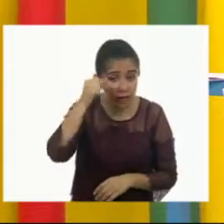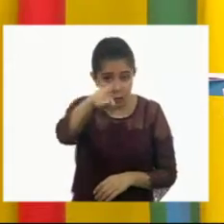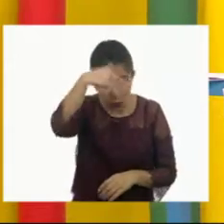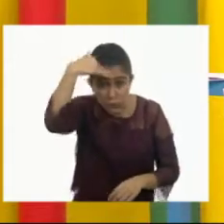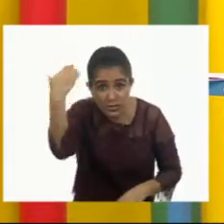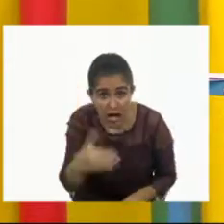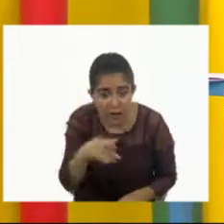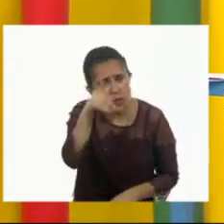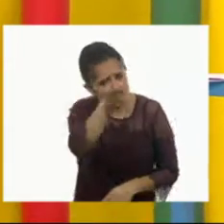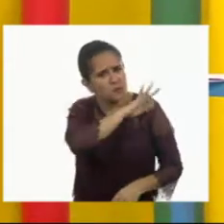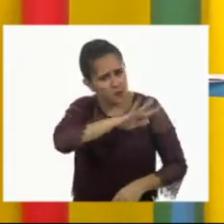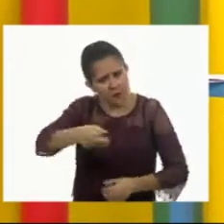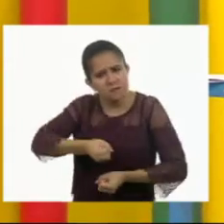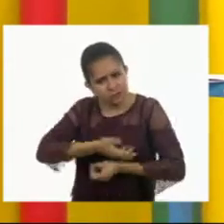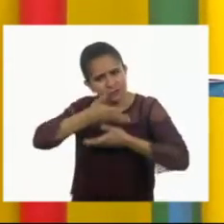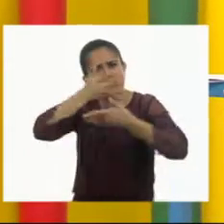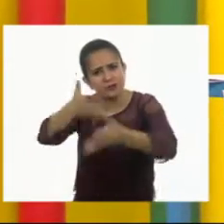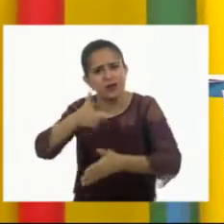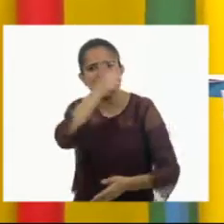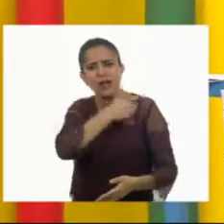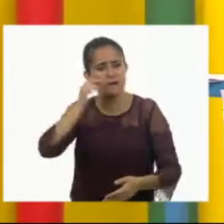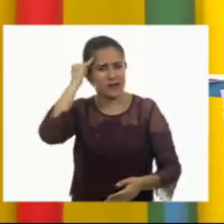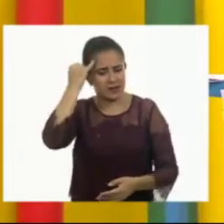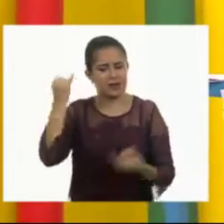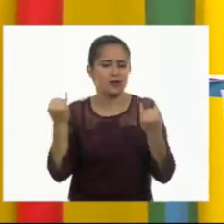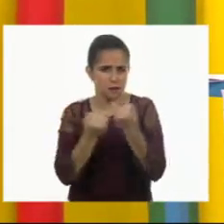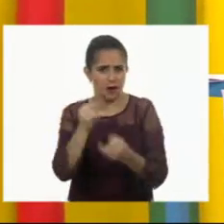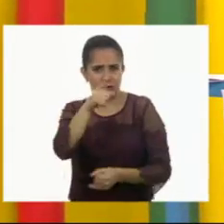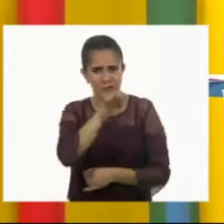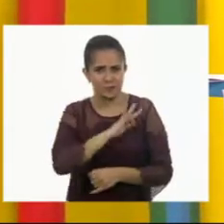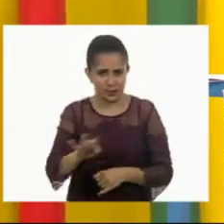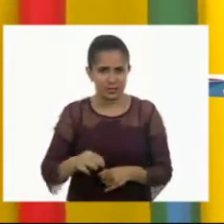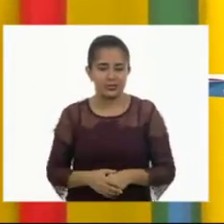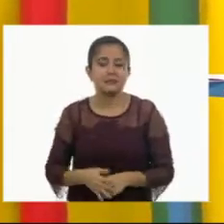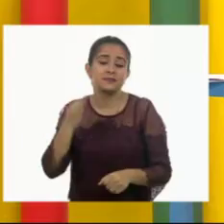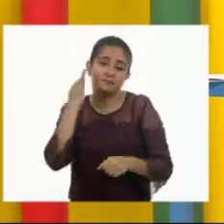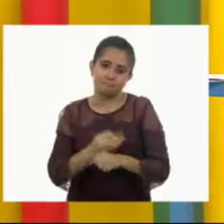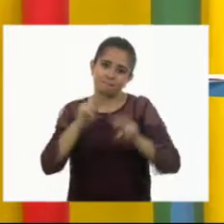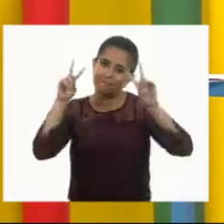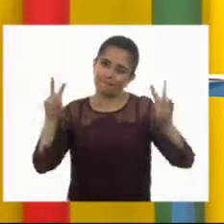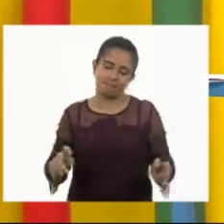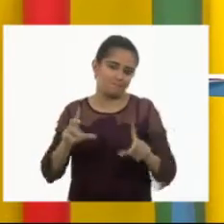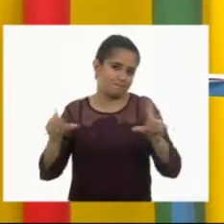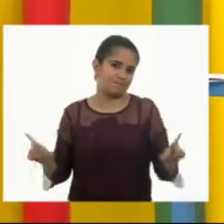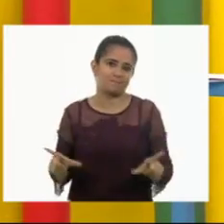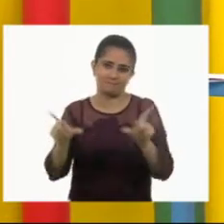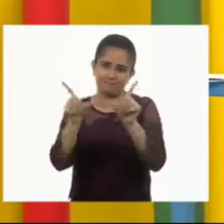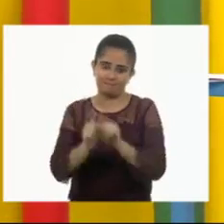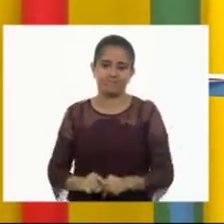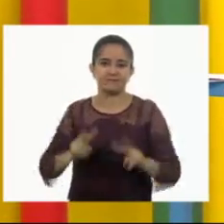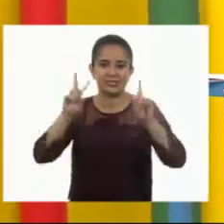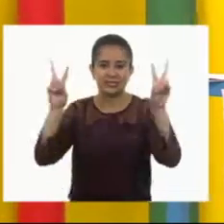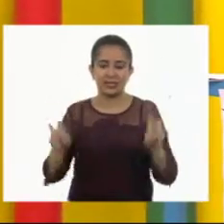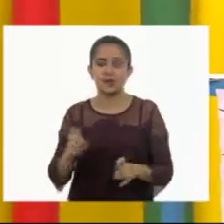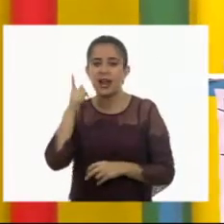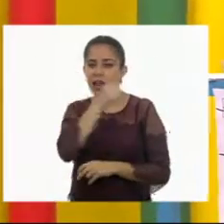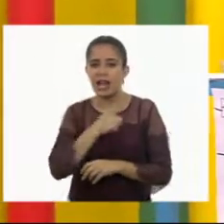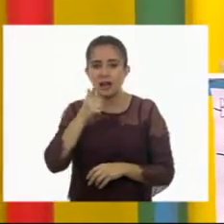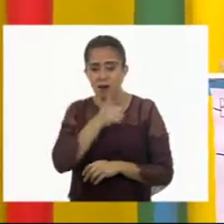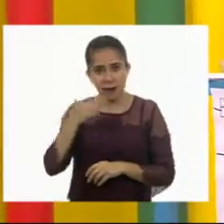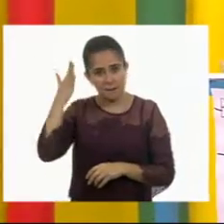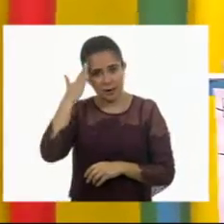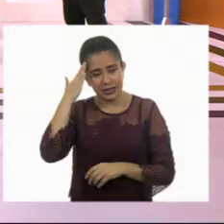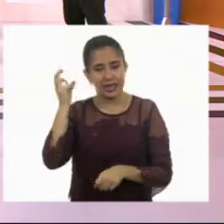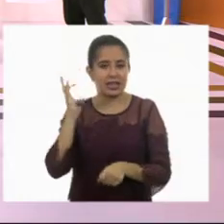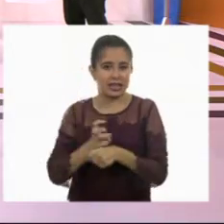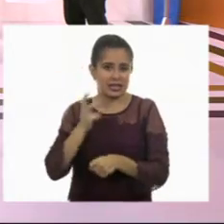lengua materna. Por hoy hemos terminado con ¿con qué entonación lo decimos? En su asignatura Lengua Materna para